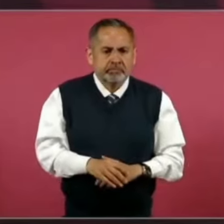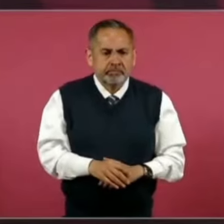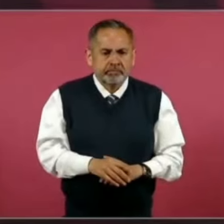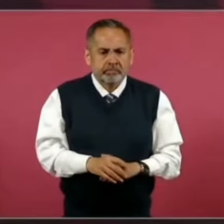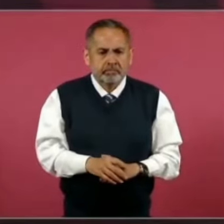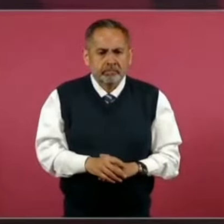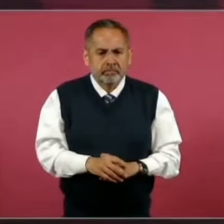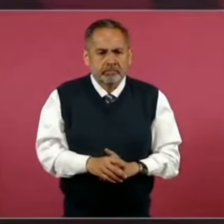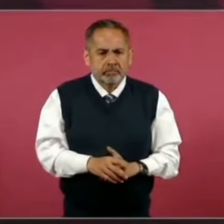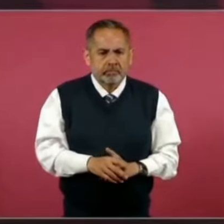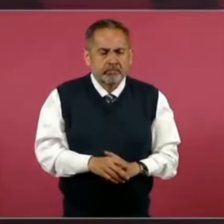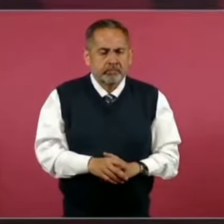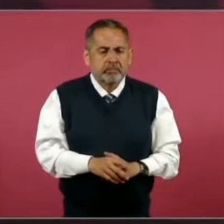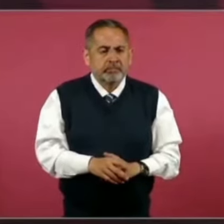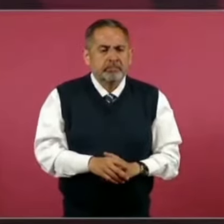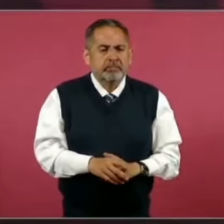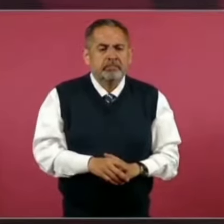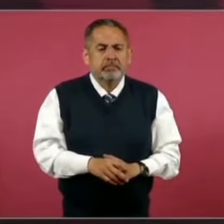Y